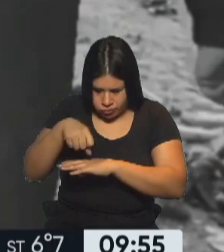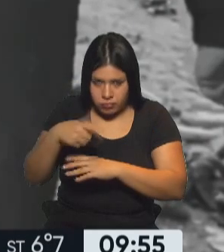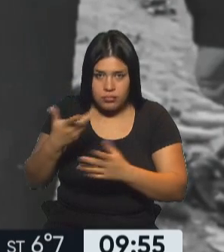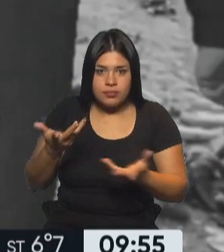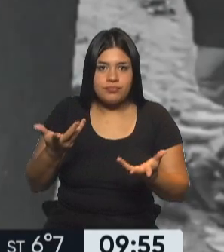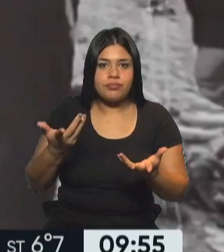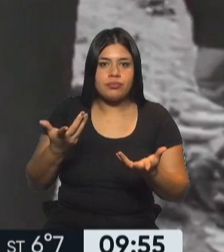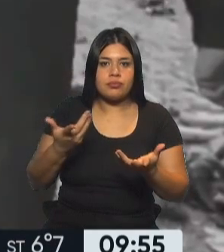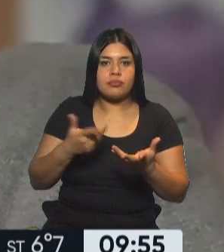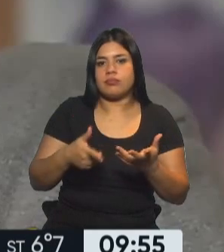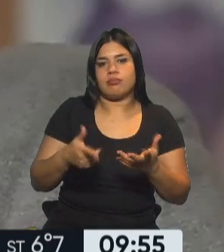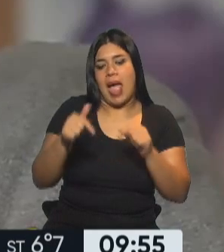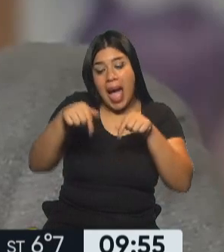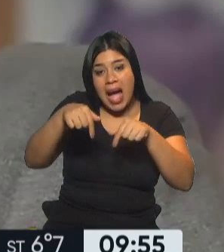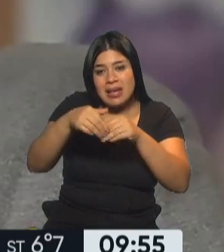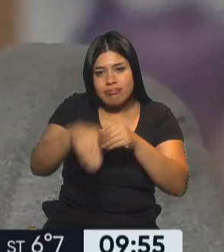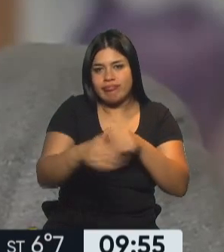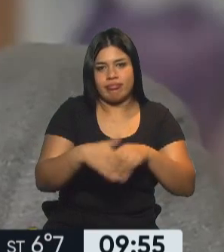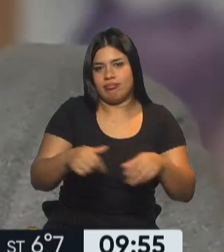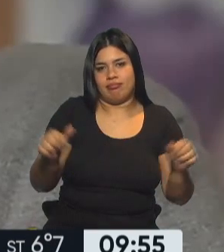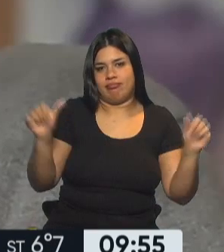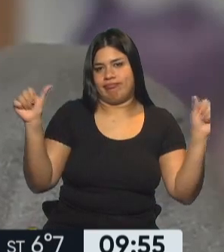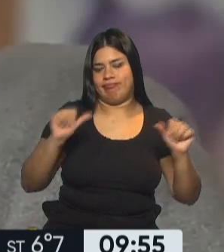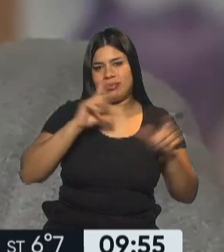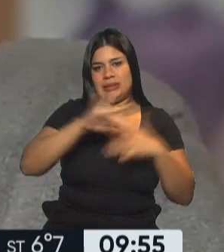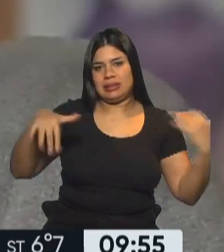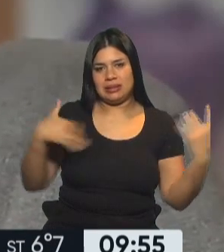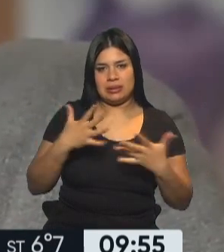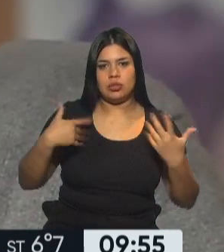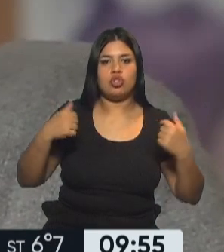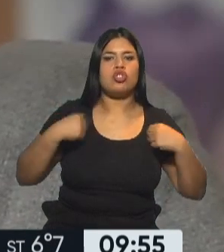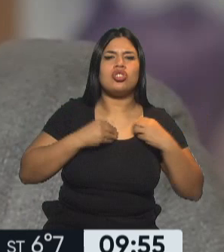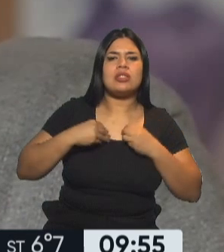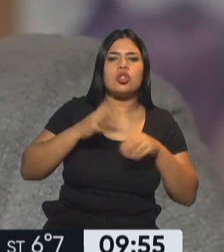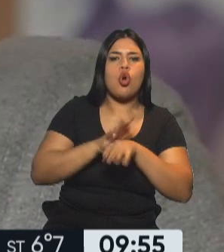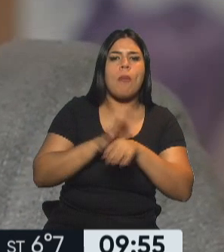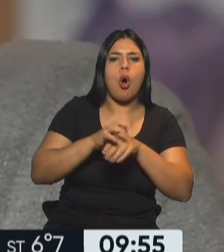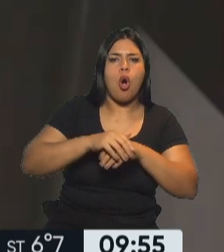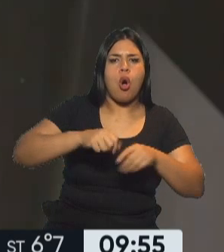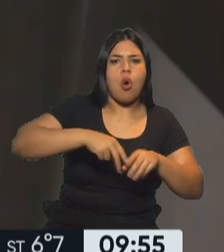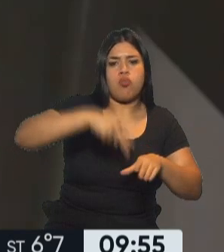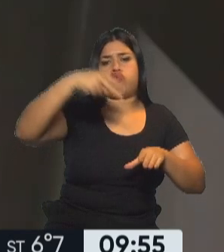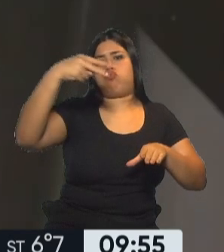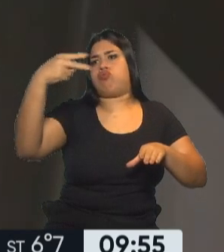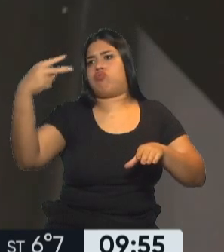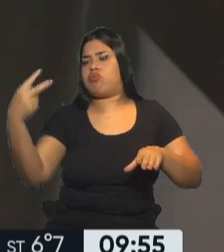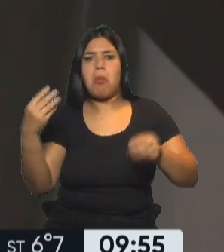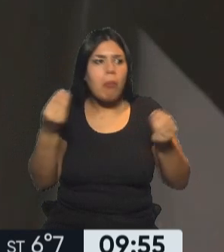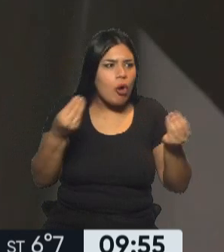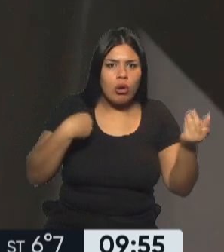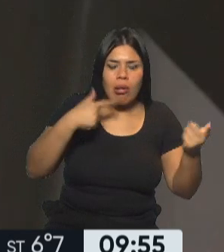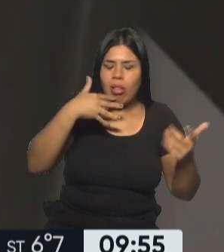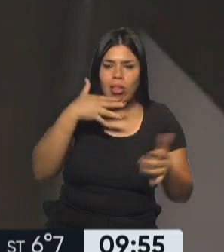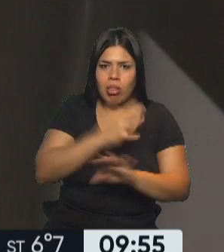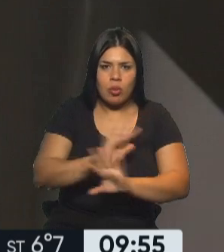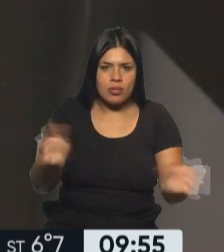después, a partir de ahí, el caos. Yo sentí que me levantaban del piso y que volaba, y no sabía por qué estaba volando. Después me di cuenta, cuando